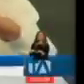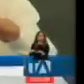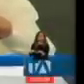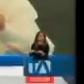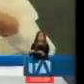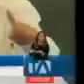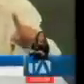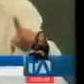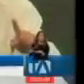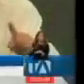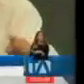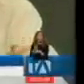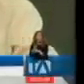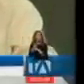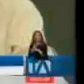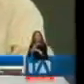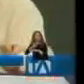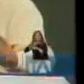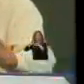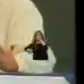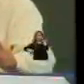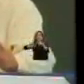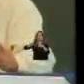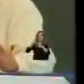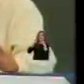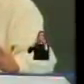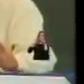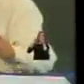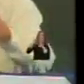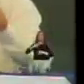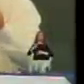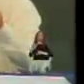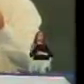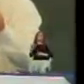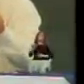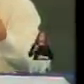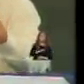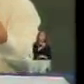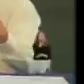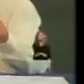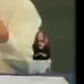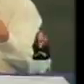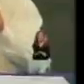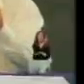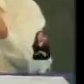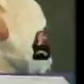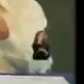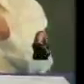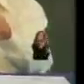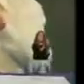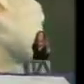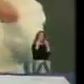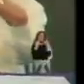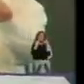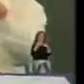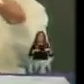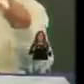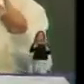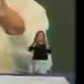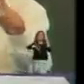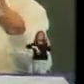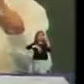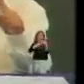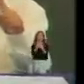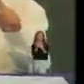que se generó para cuidar dictadores. Voy a estar el día viernes y voy a hacer un anuncio importantísimo para que vean que todo lo que